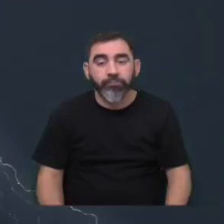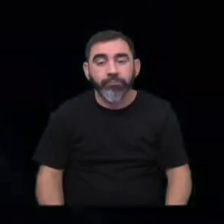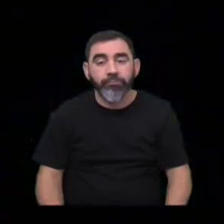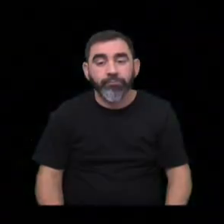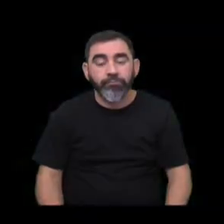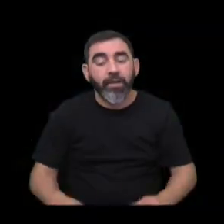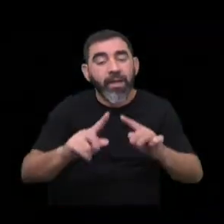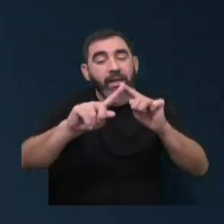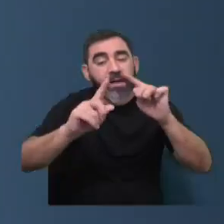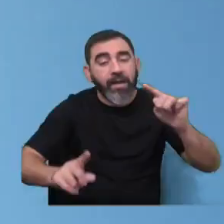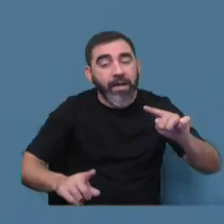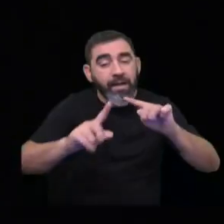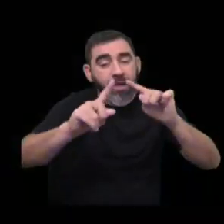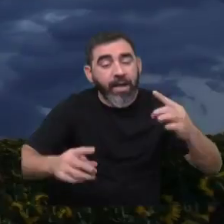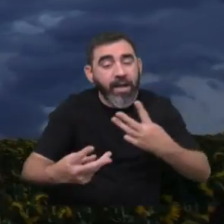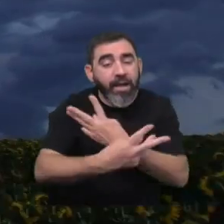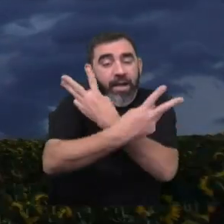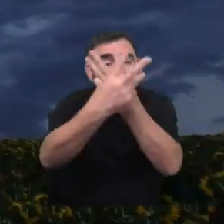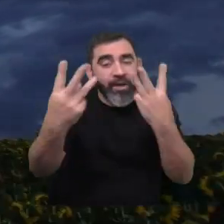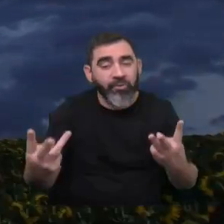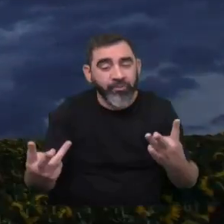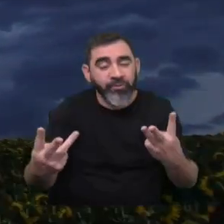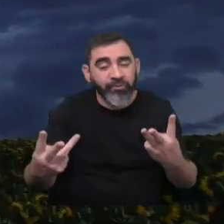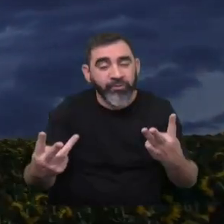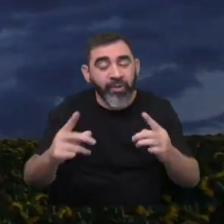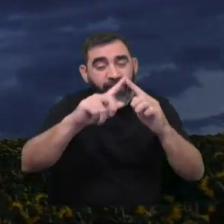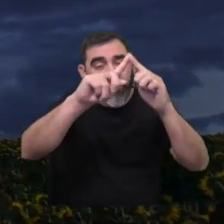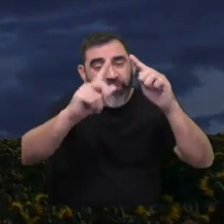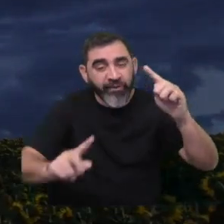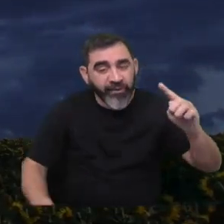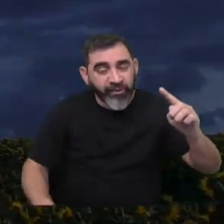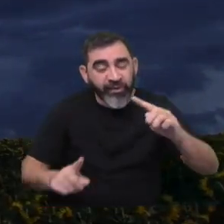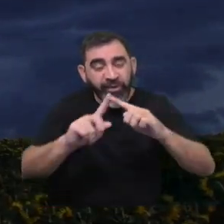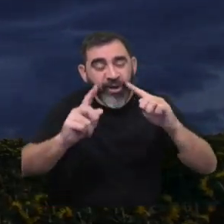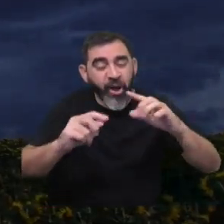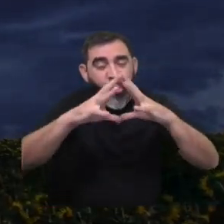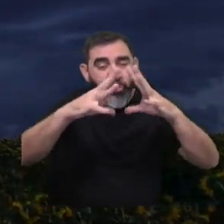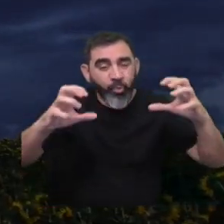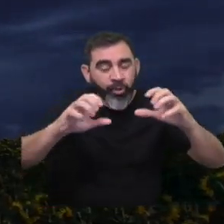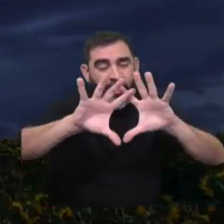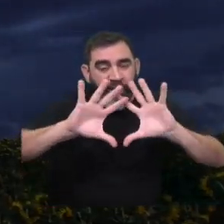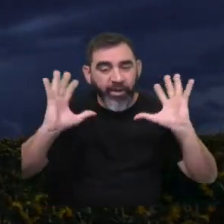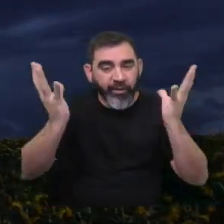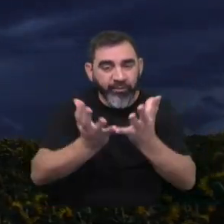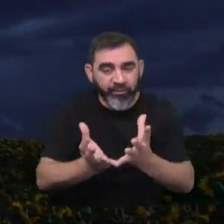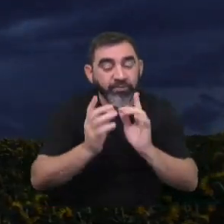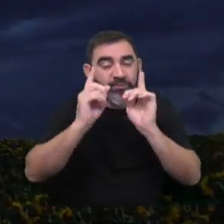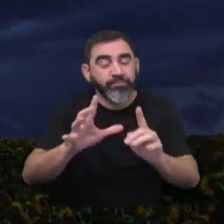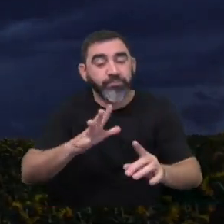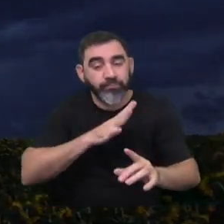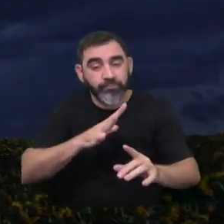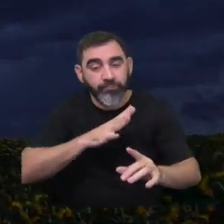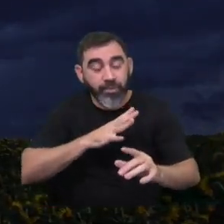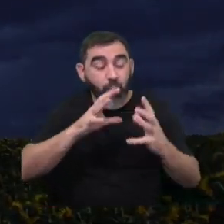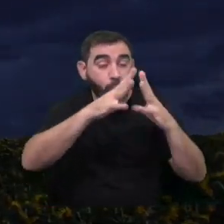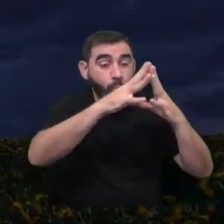Los rayos en general consideran los que son descargas atmosféricas entre la nube y la Tierra. También hay descargas atmosféricas entre